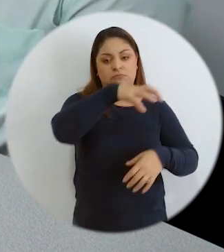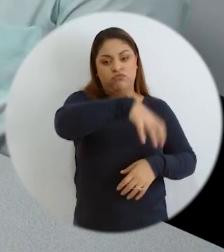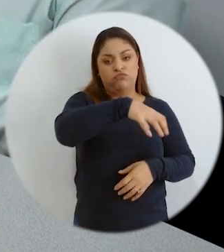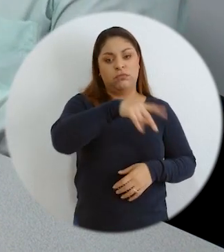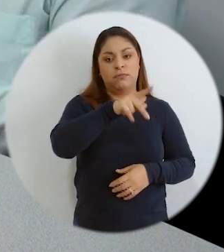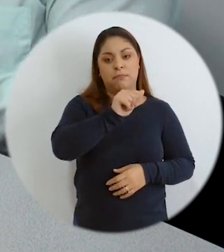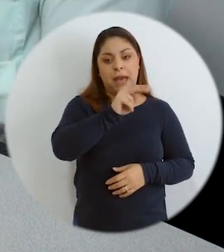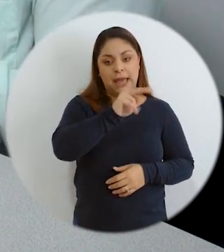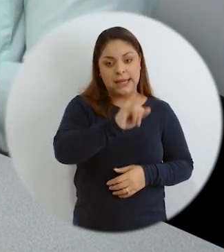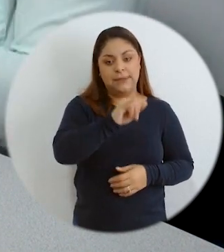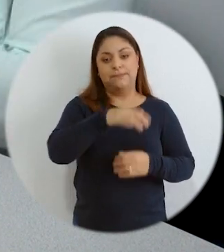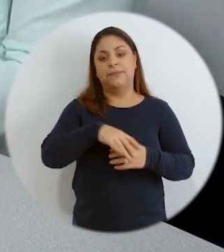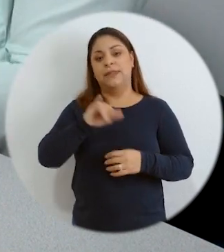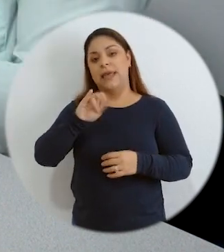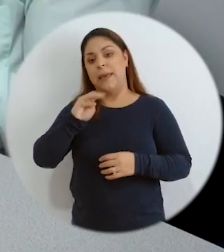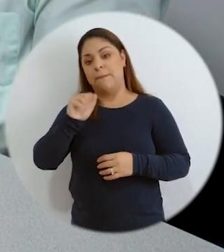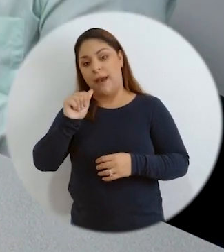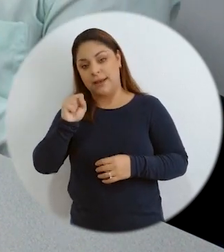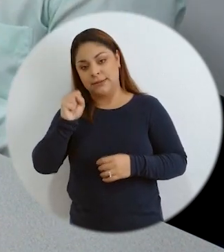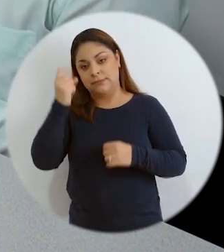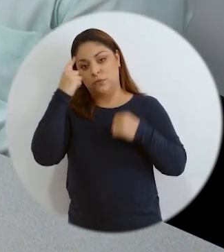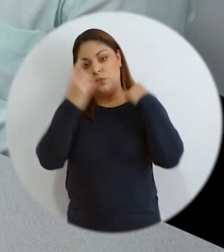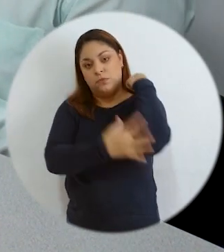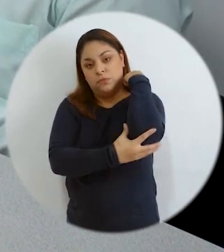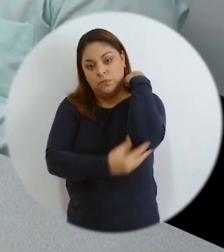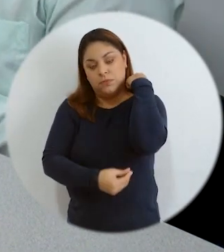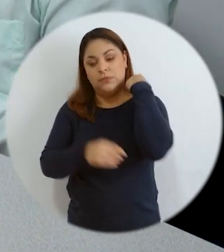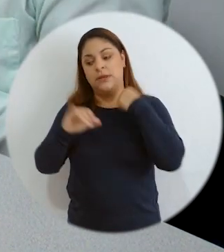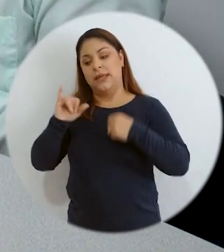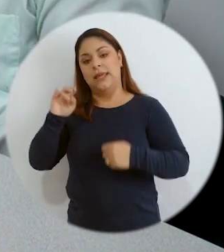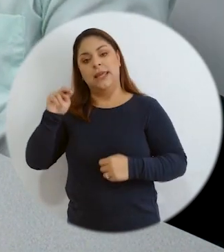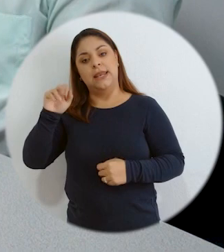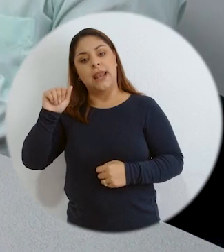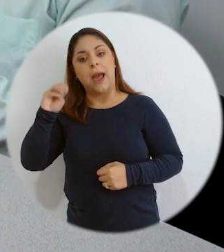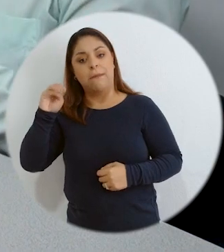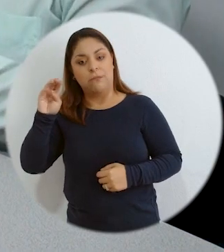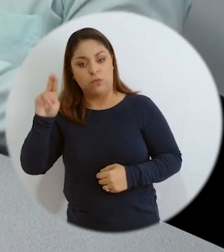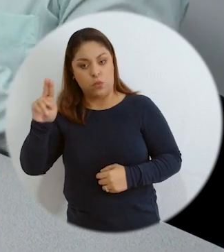el PANI, el IMAS para situaciones de pobreza, el INAMO en